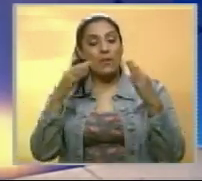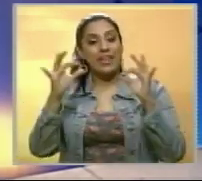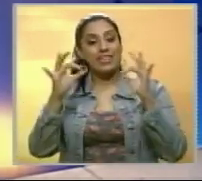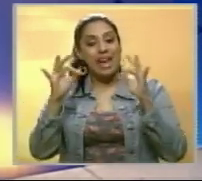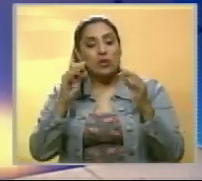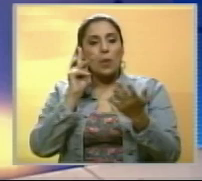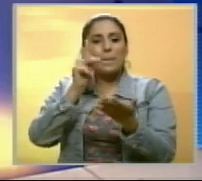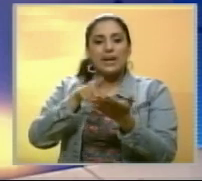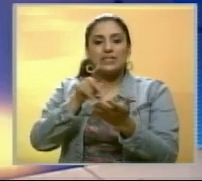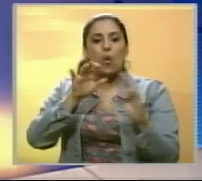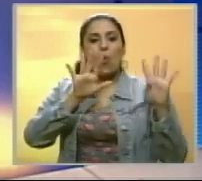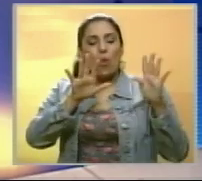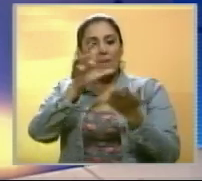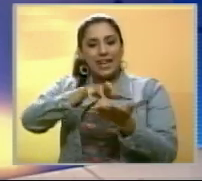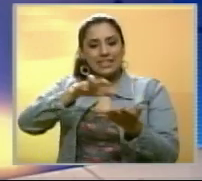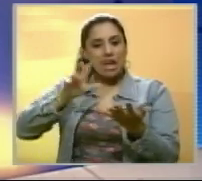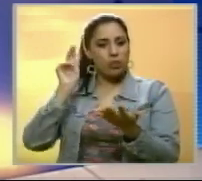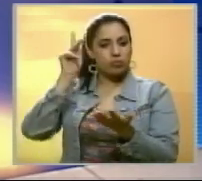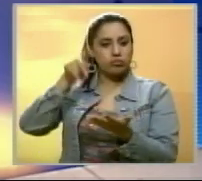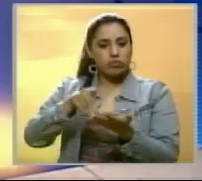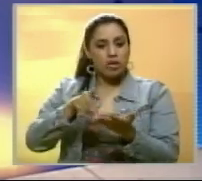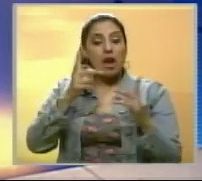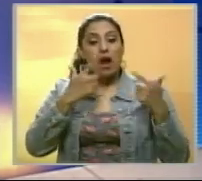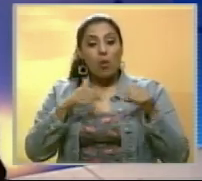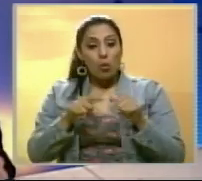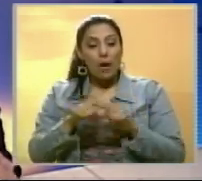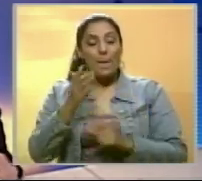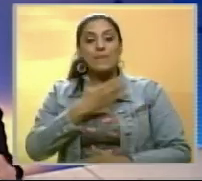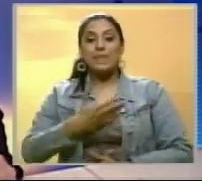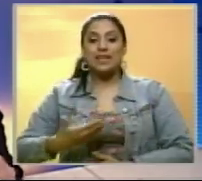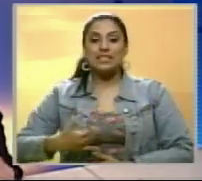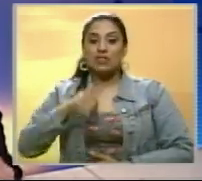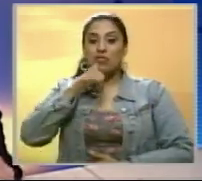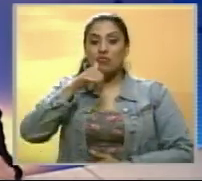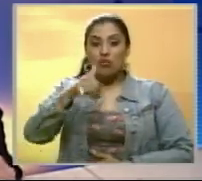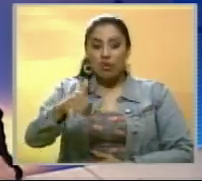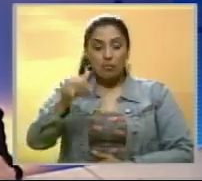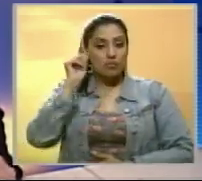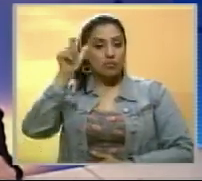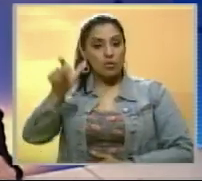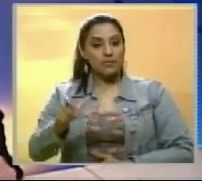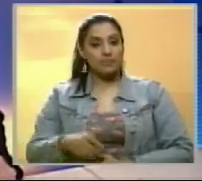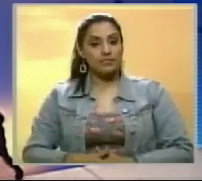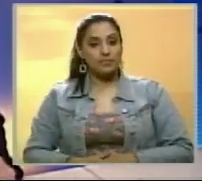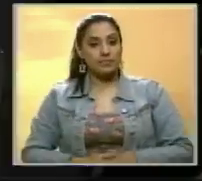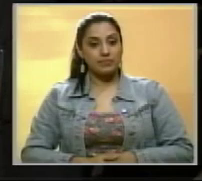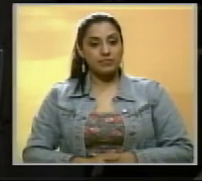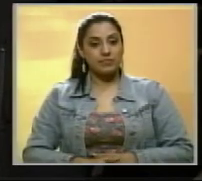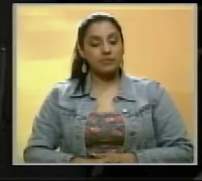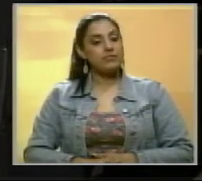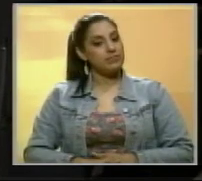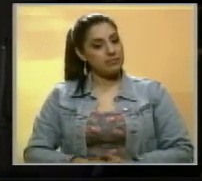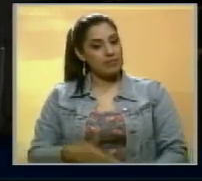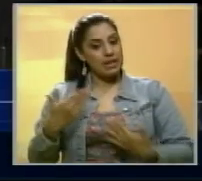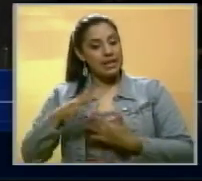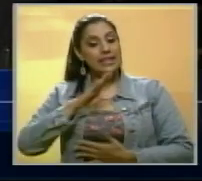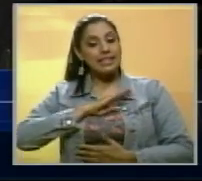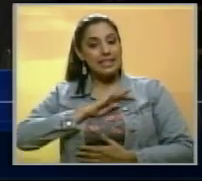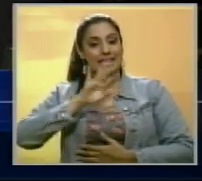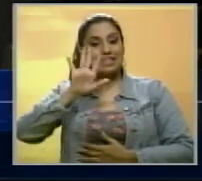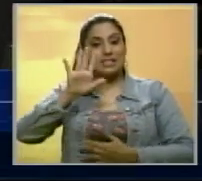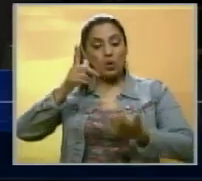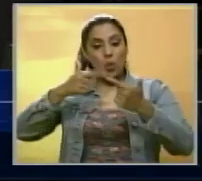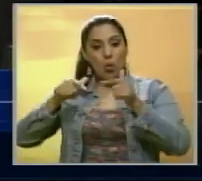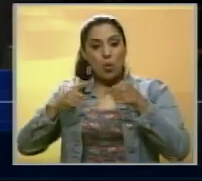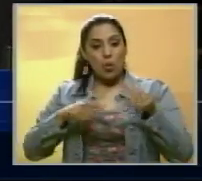la participación de 9 estados del país. Así lo informó la presidenta de esta institución, Ifigenia Arellán. Tenemos 5